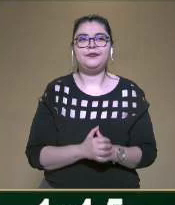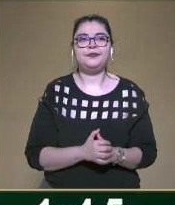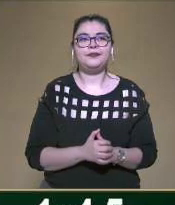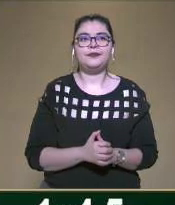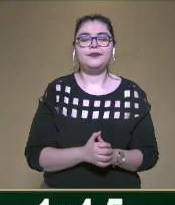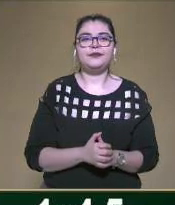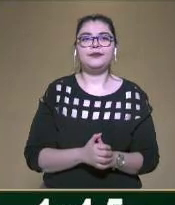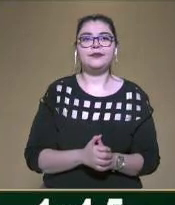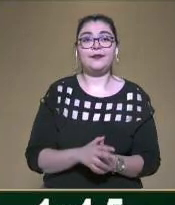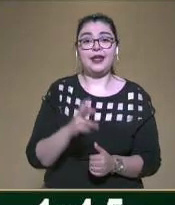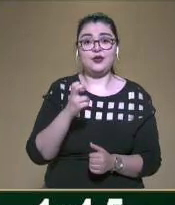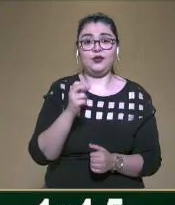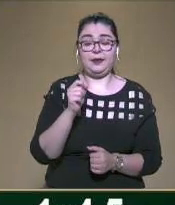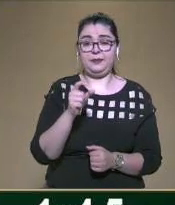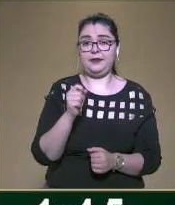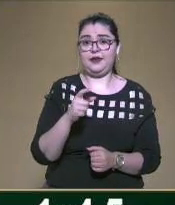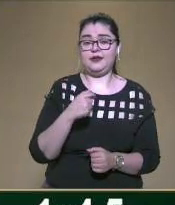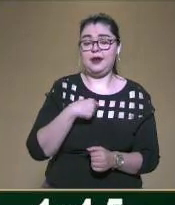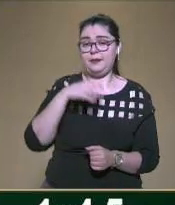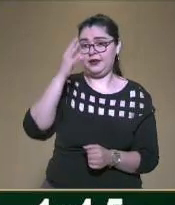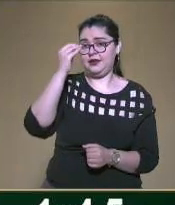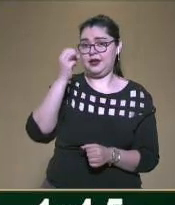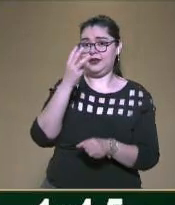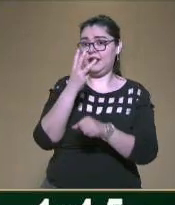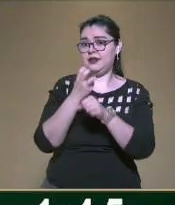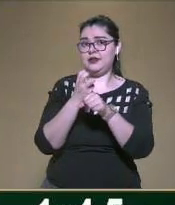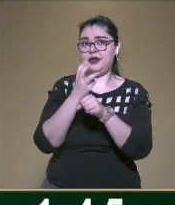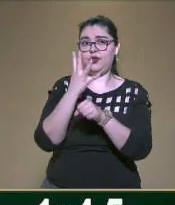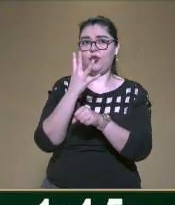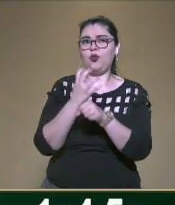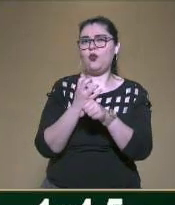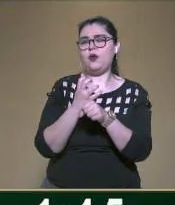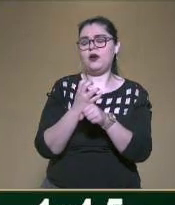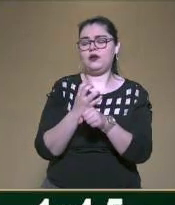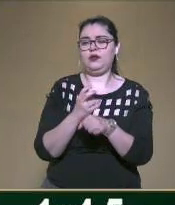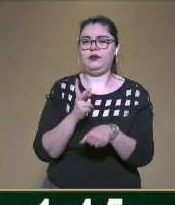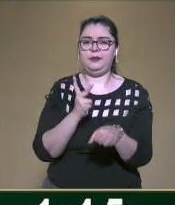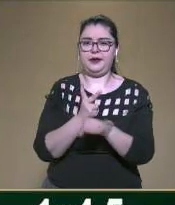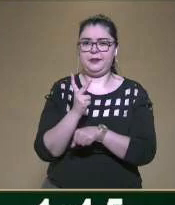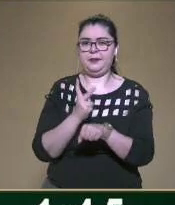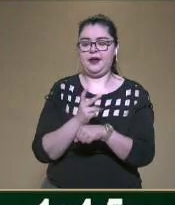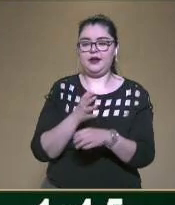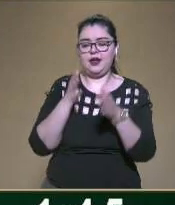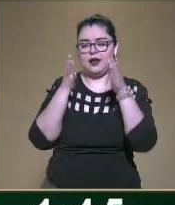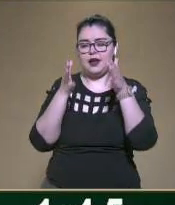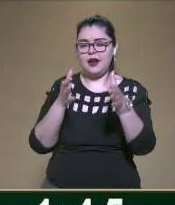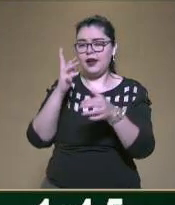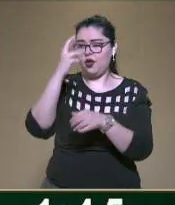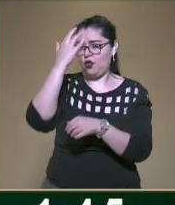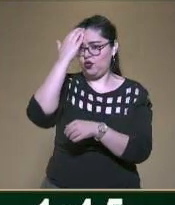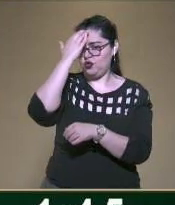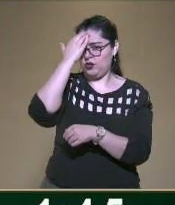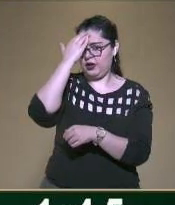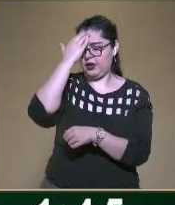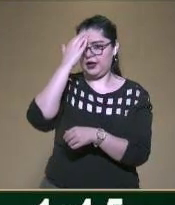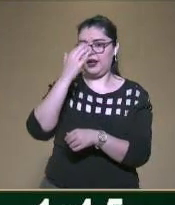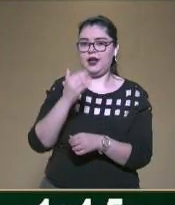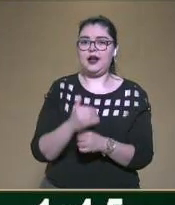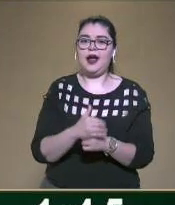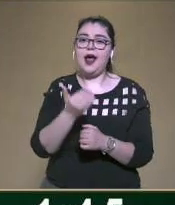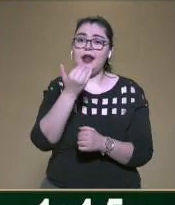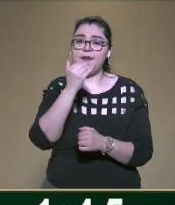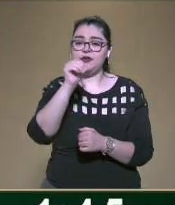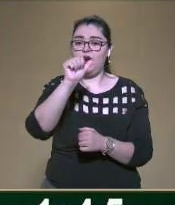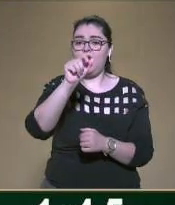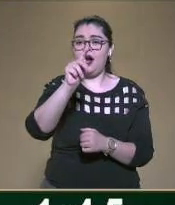parte del aprendizaje para tercer grado, con un énfasis en que reconozcan la nutrición autótrofa en plantas,